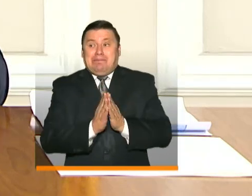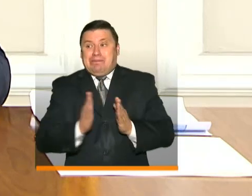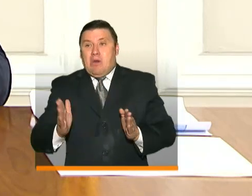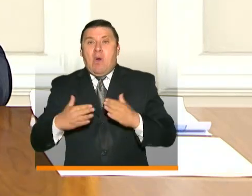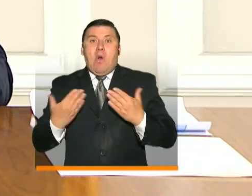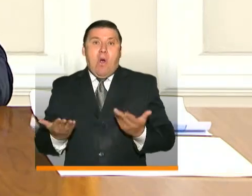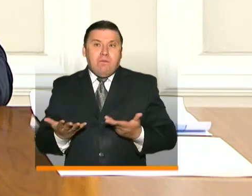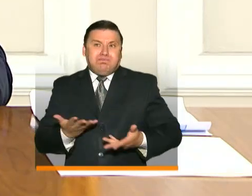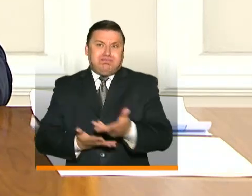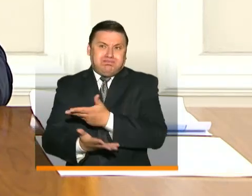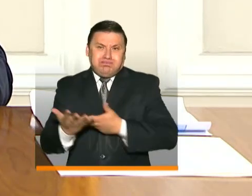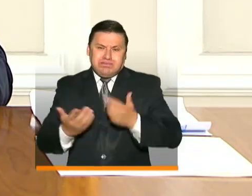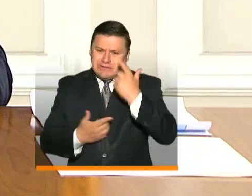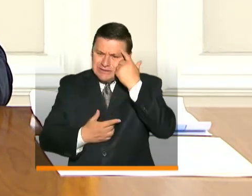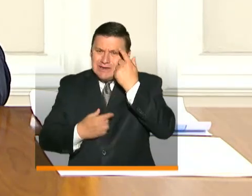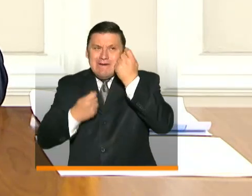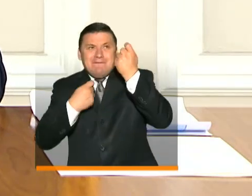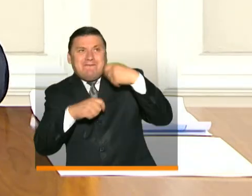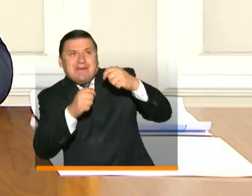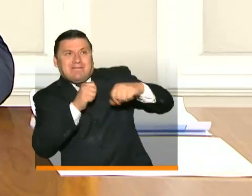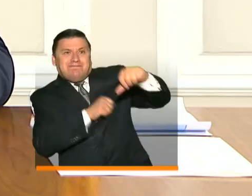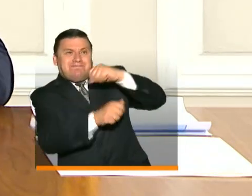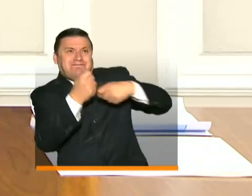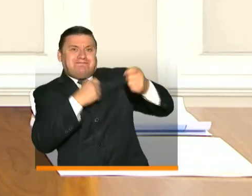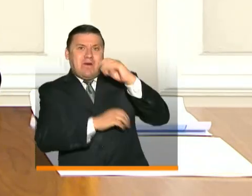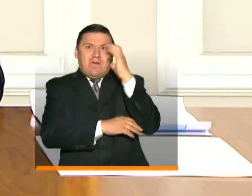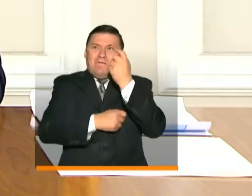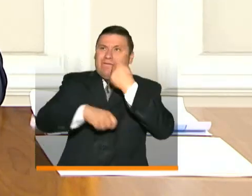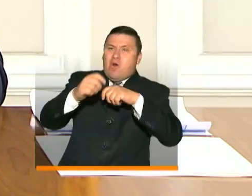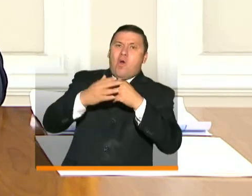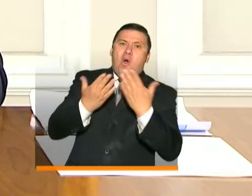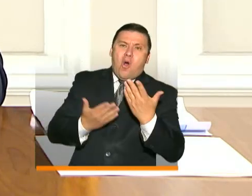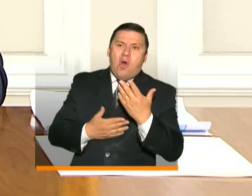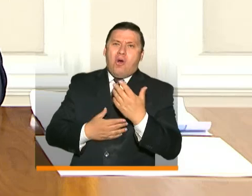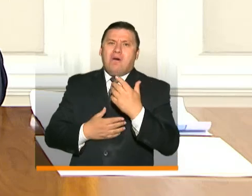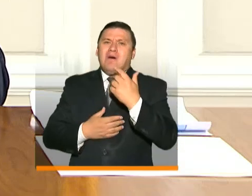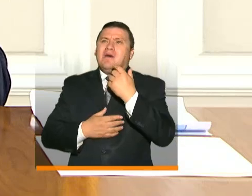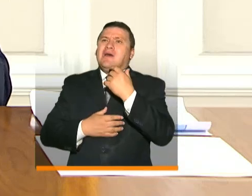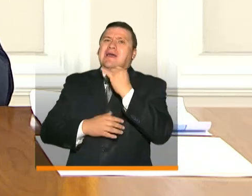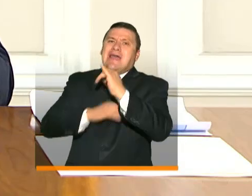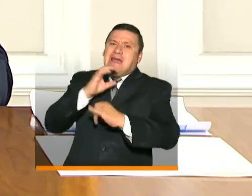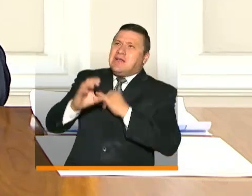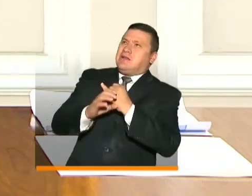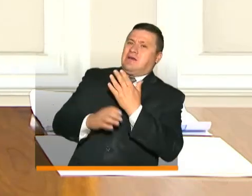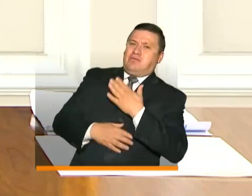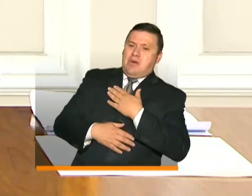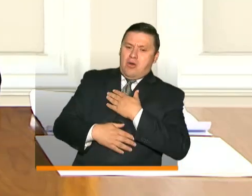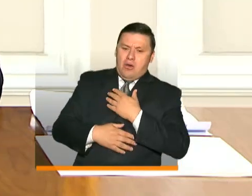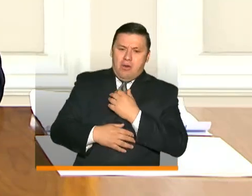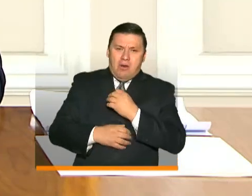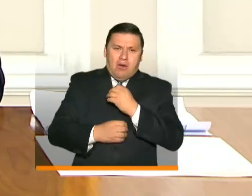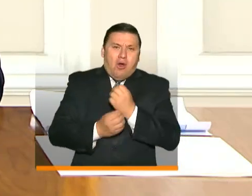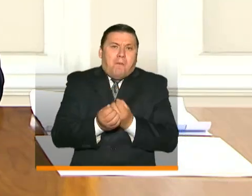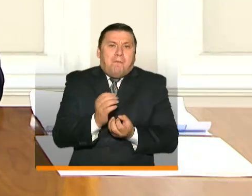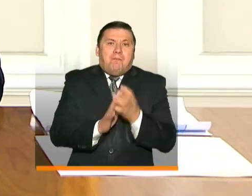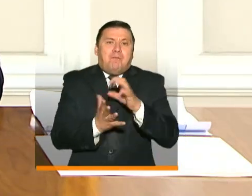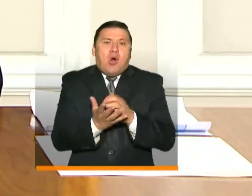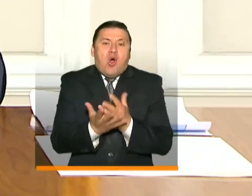seguimos diversificando nuestras exportaciones, cómo llegamos a otros mercados, cómo hacemos que el producto colombiano